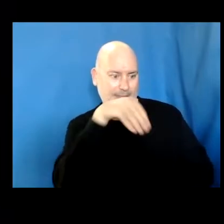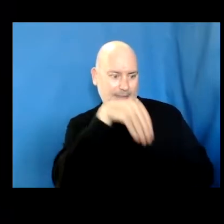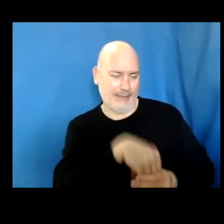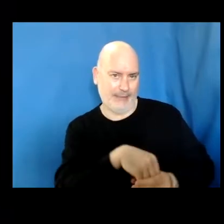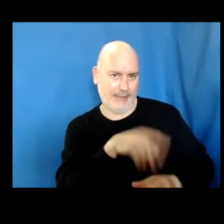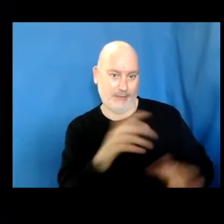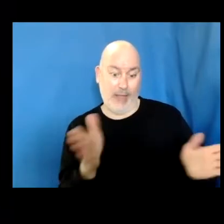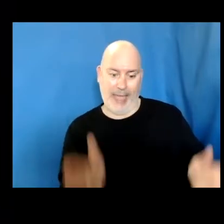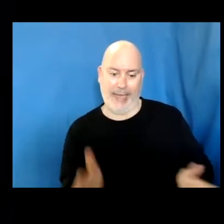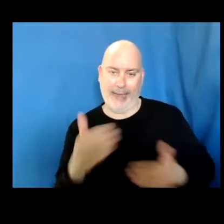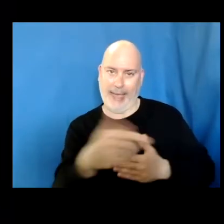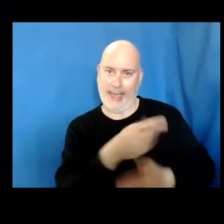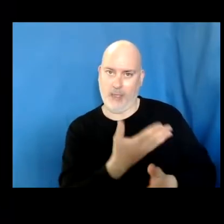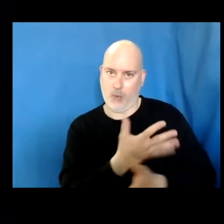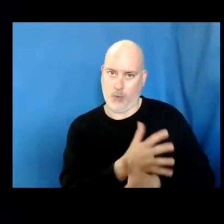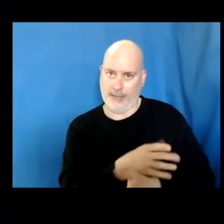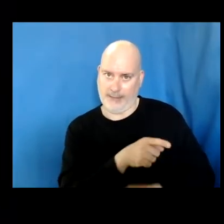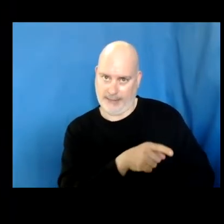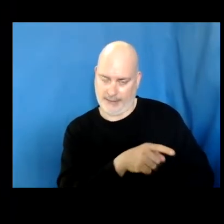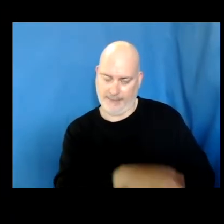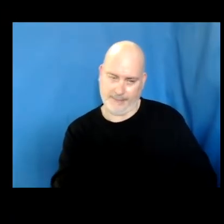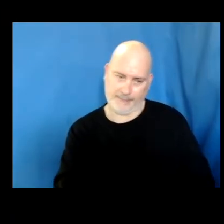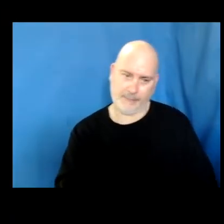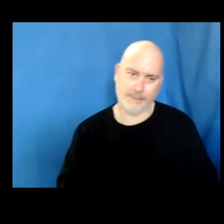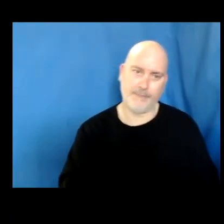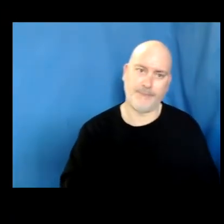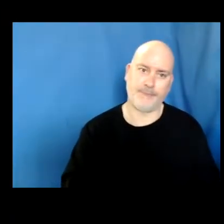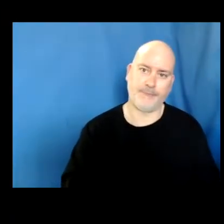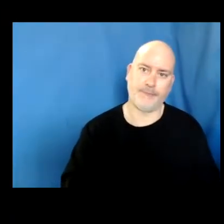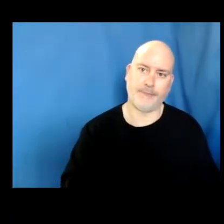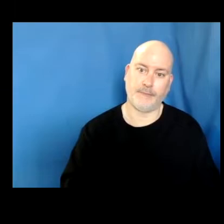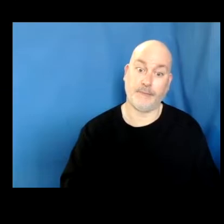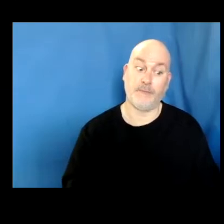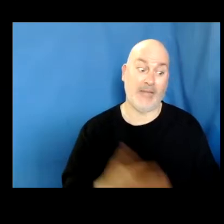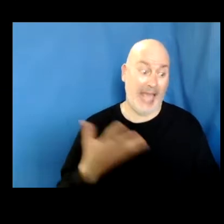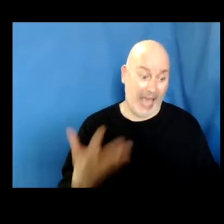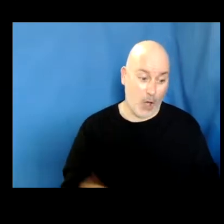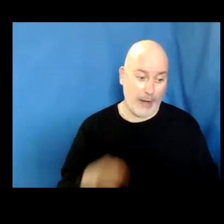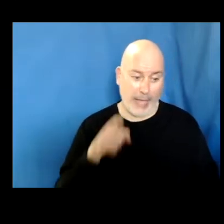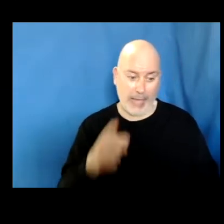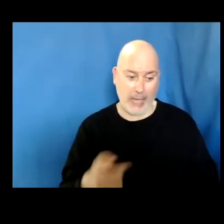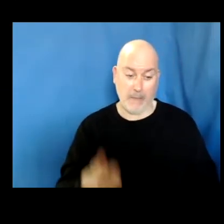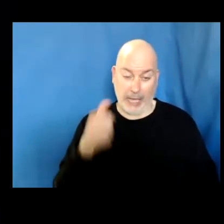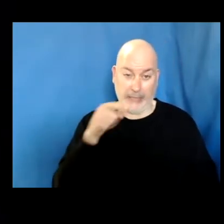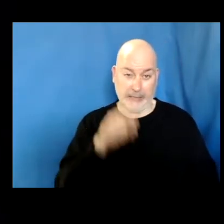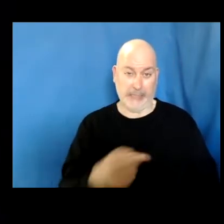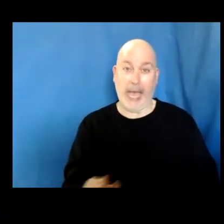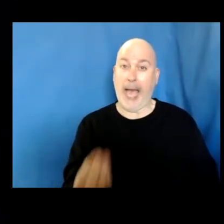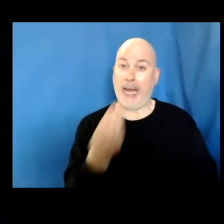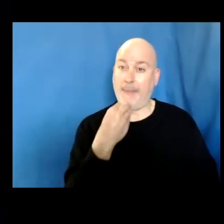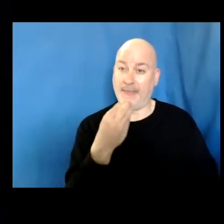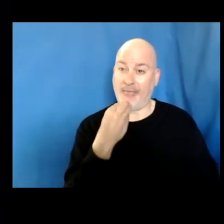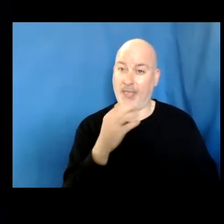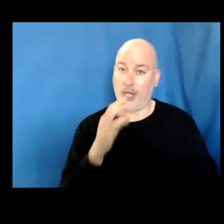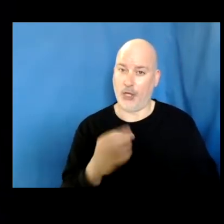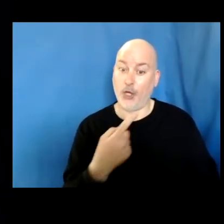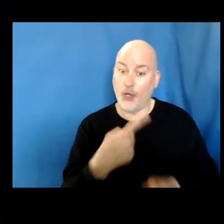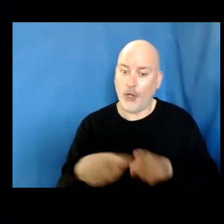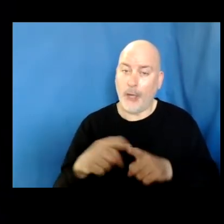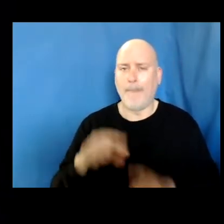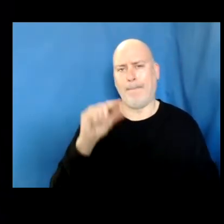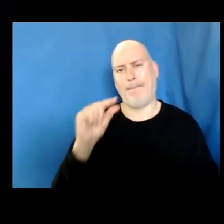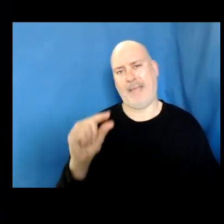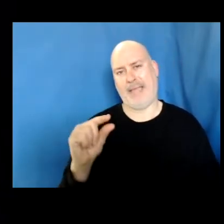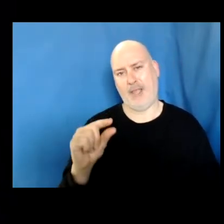la caja de este juguete. Y ahora que se está introduciendo la alimentación en trozos pequeños